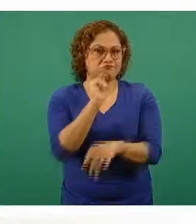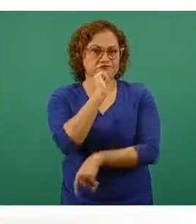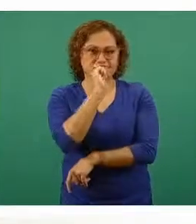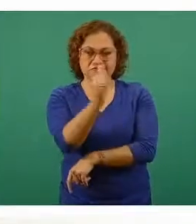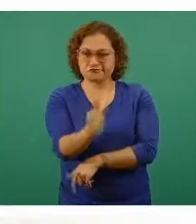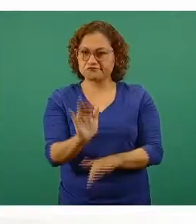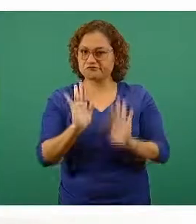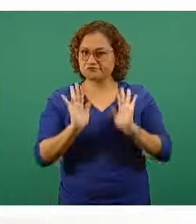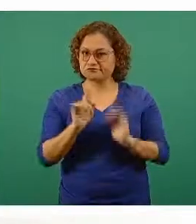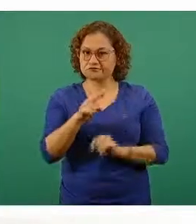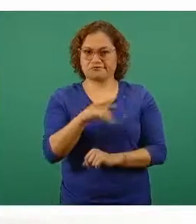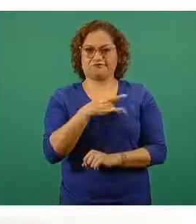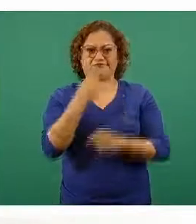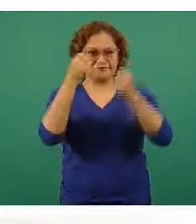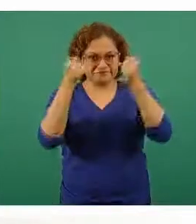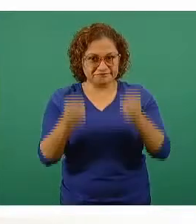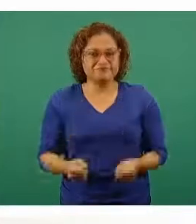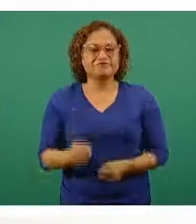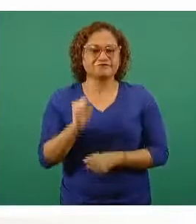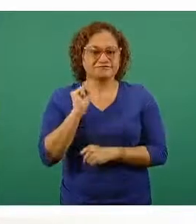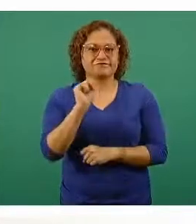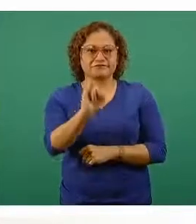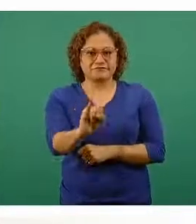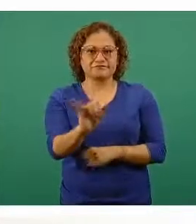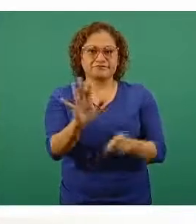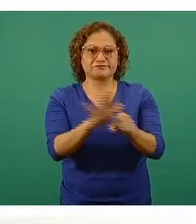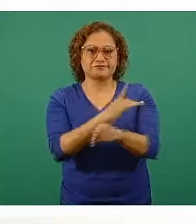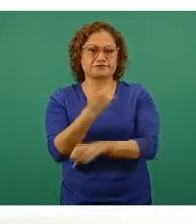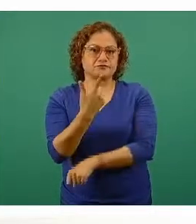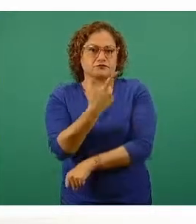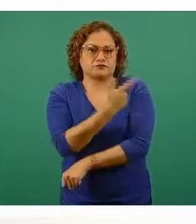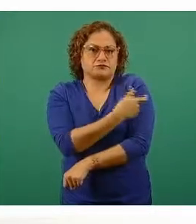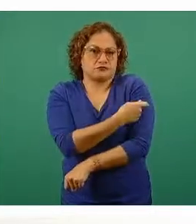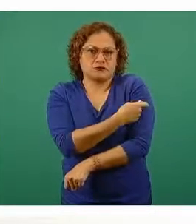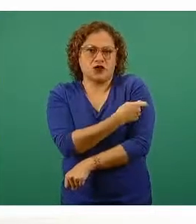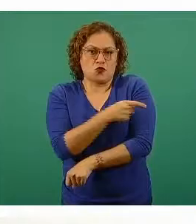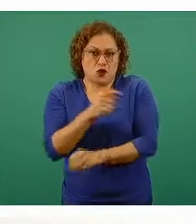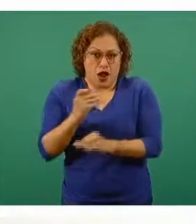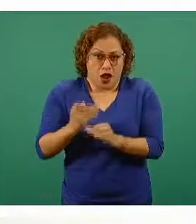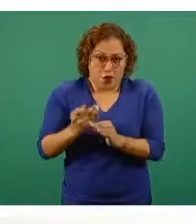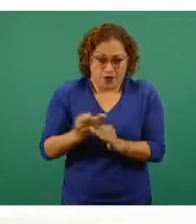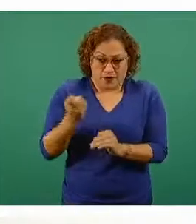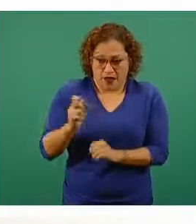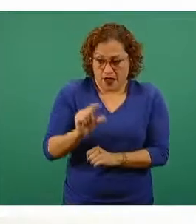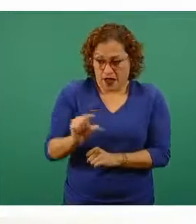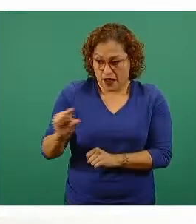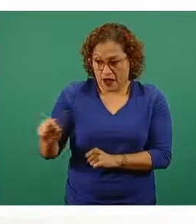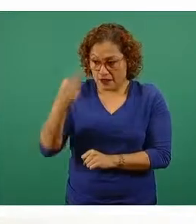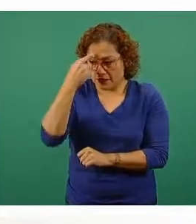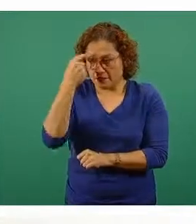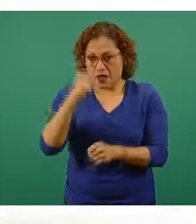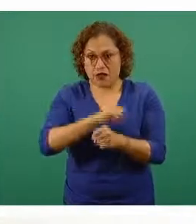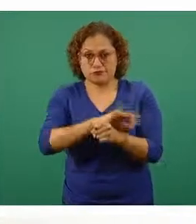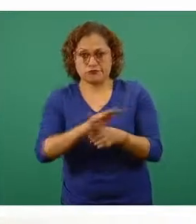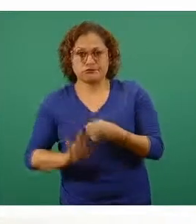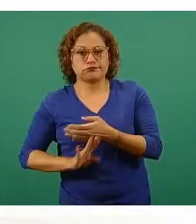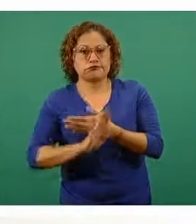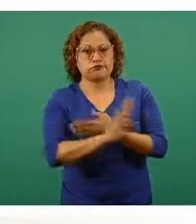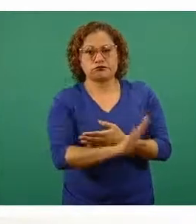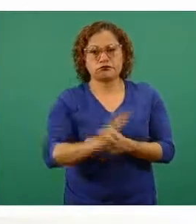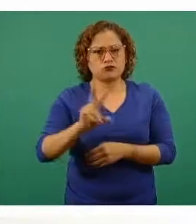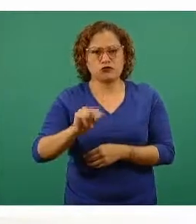vacunas seguras en todo tipo de vacuna, no solamente entre las que se han producido recientemente contra el virus SARS-CoV-2, sino en las que